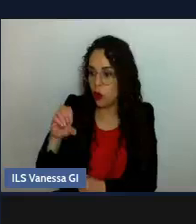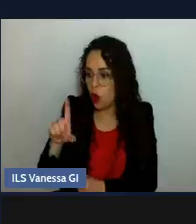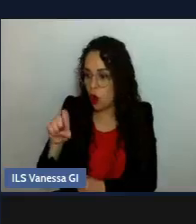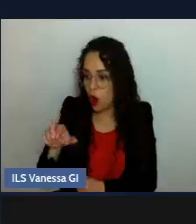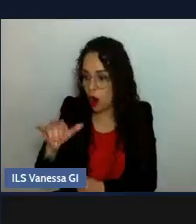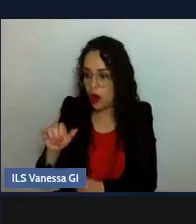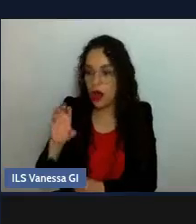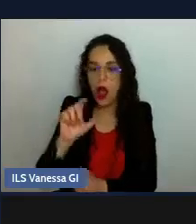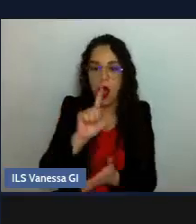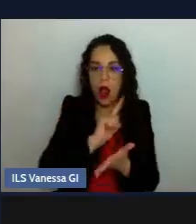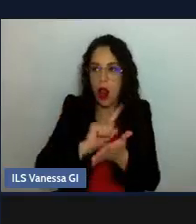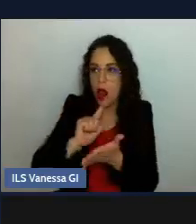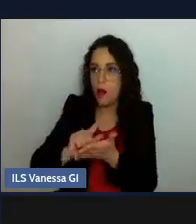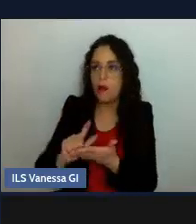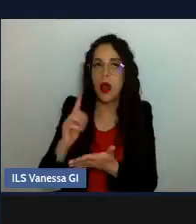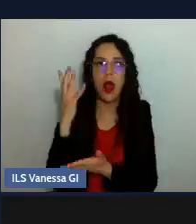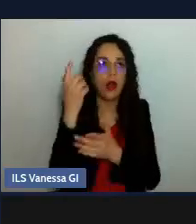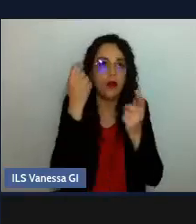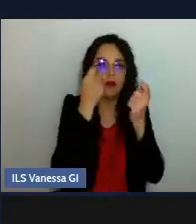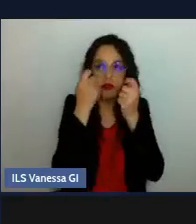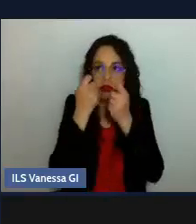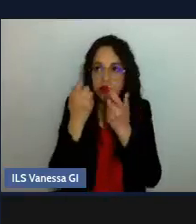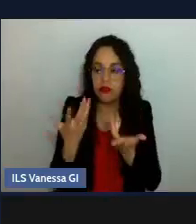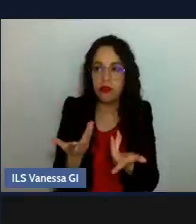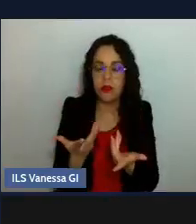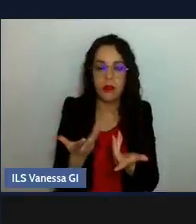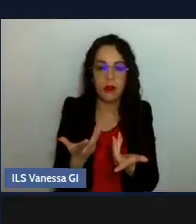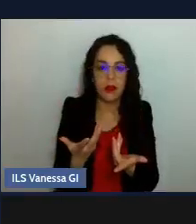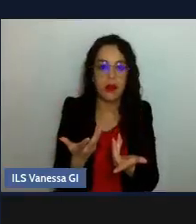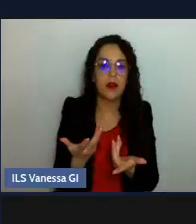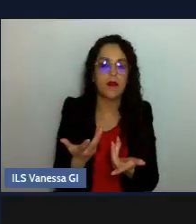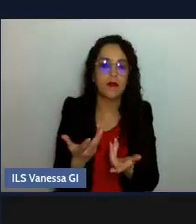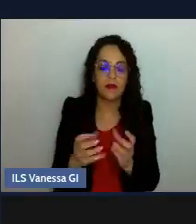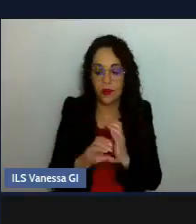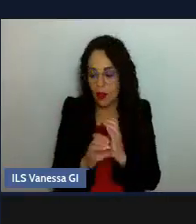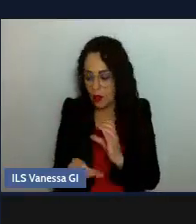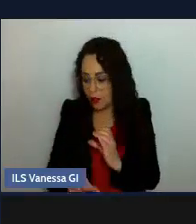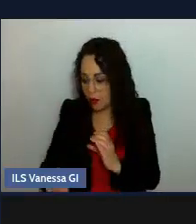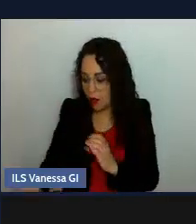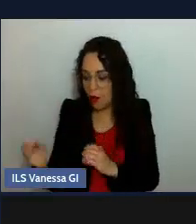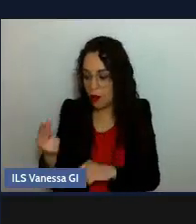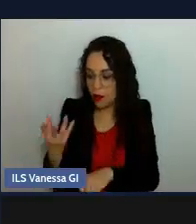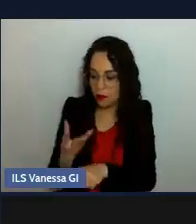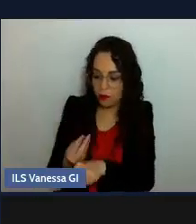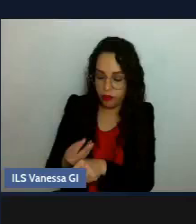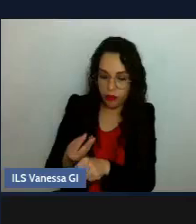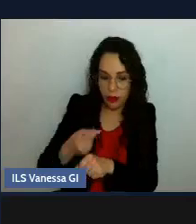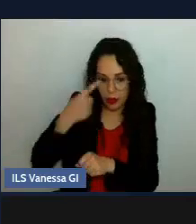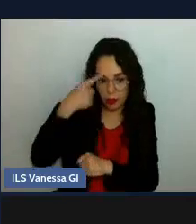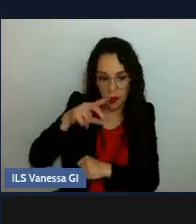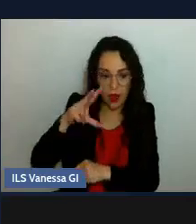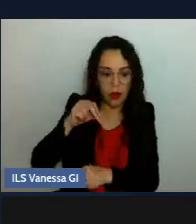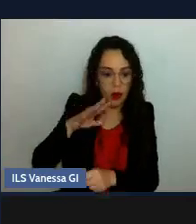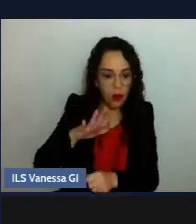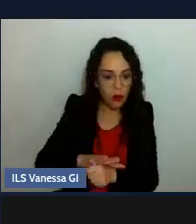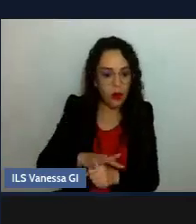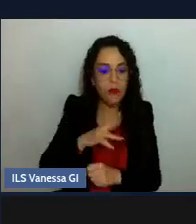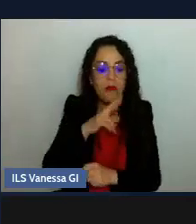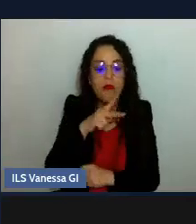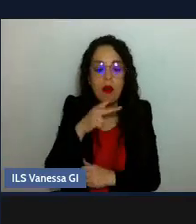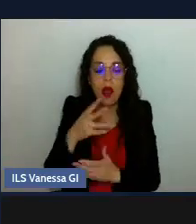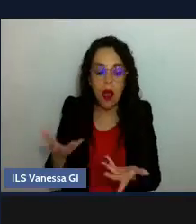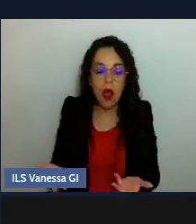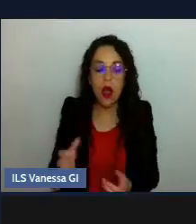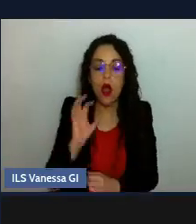de los lugares, mejora de drenaje, atención a la recepción y recogida